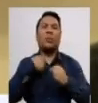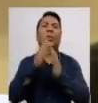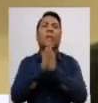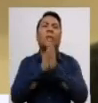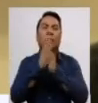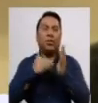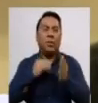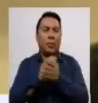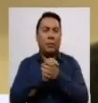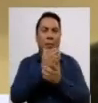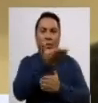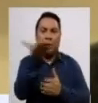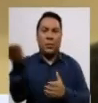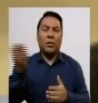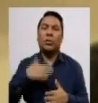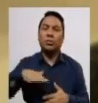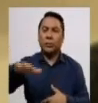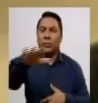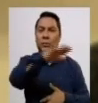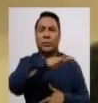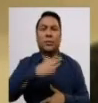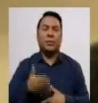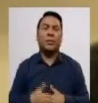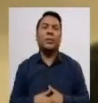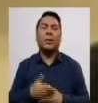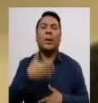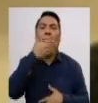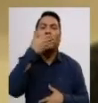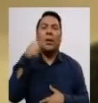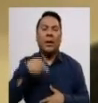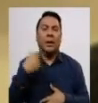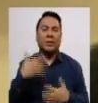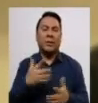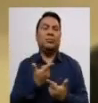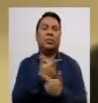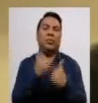amigos y personas que son todos que salgan bien librados.